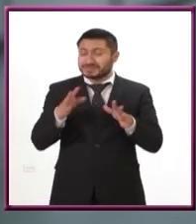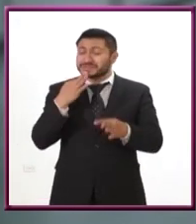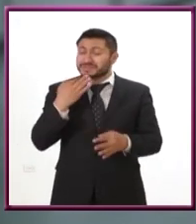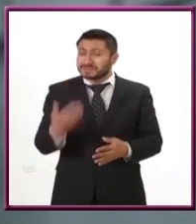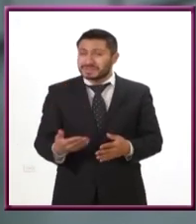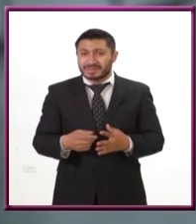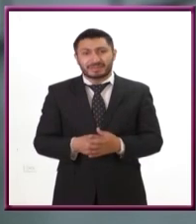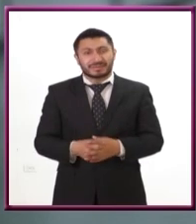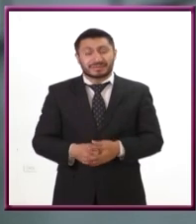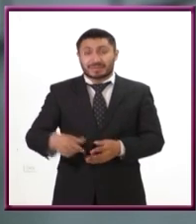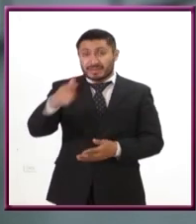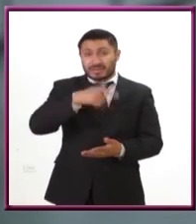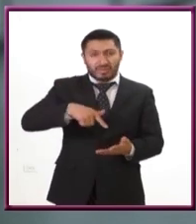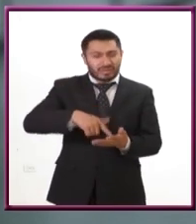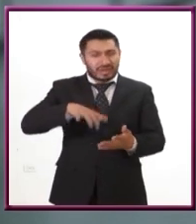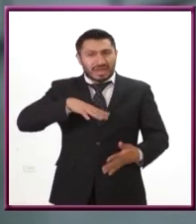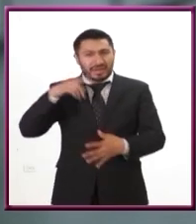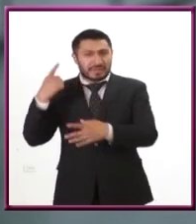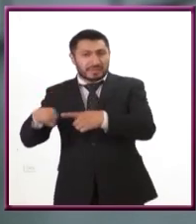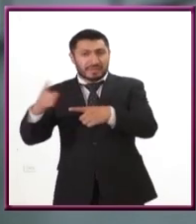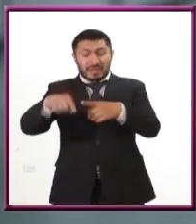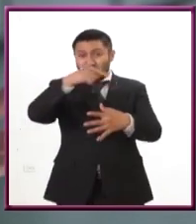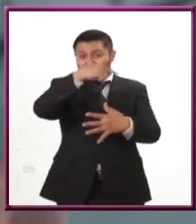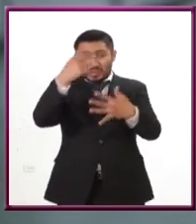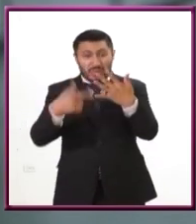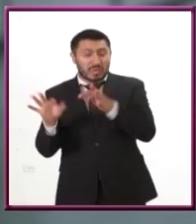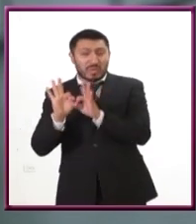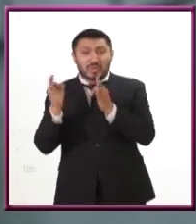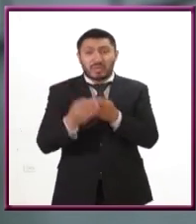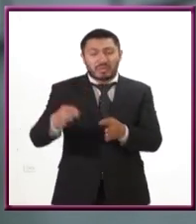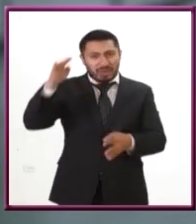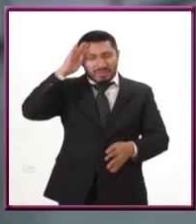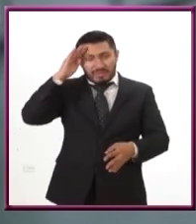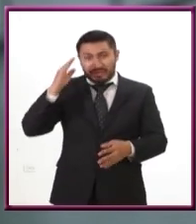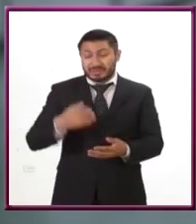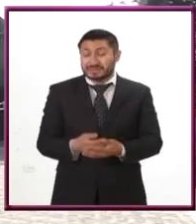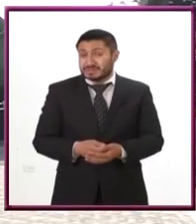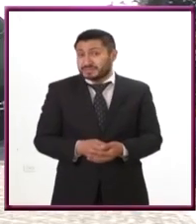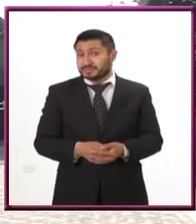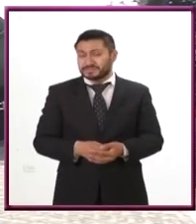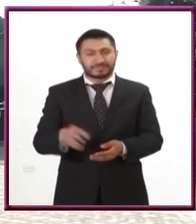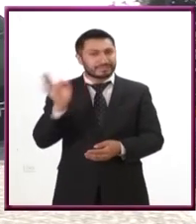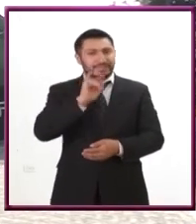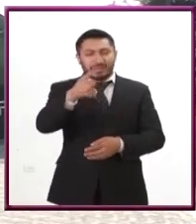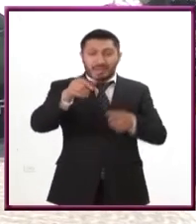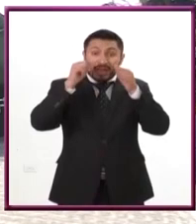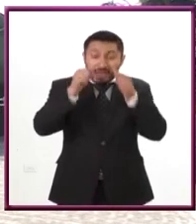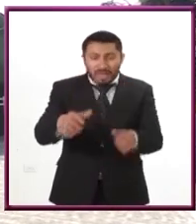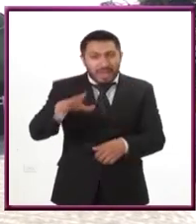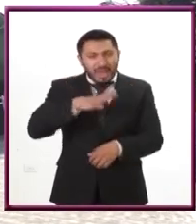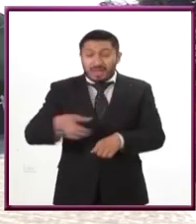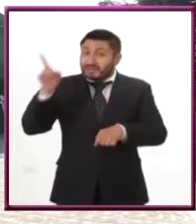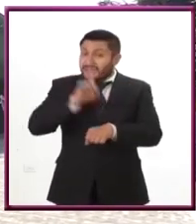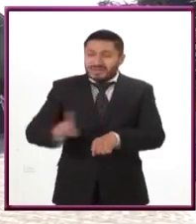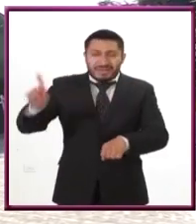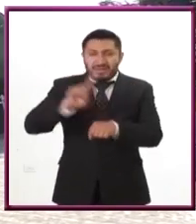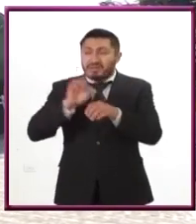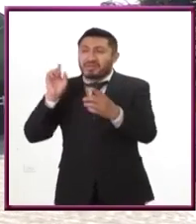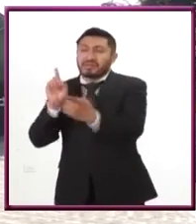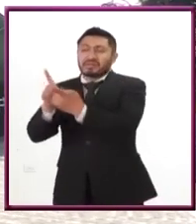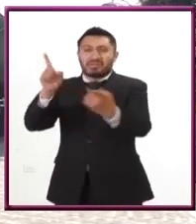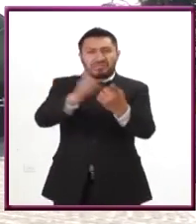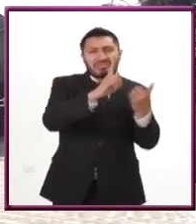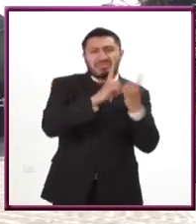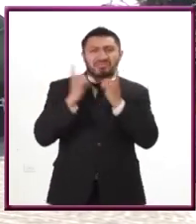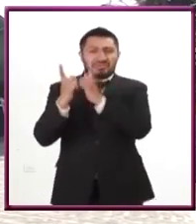vivimos. Pues es un lugar donde existe la diversidad de pensamiento y de mentes. Si te das cuenta, a diario nos conectamos